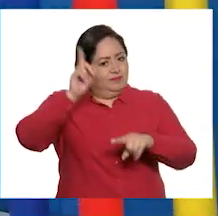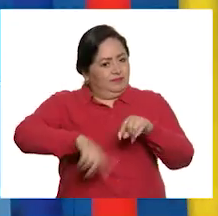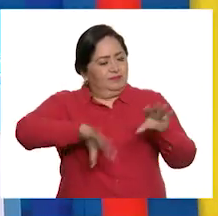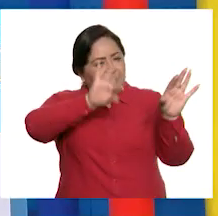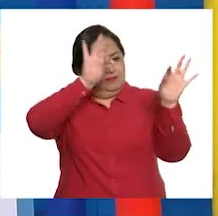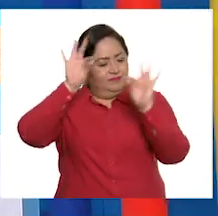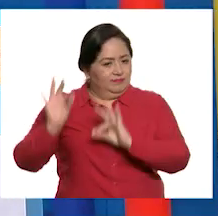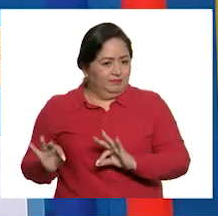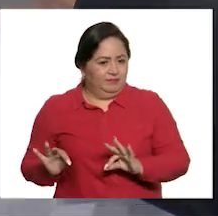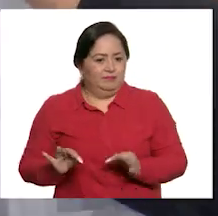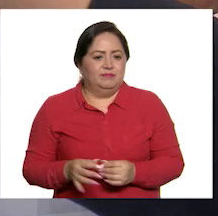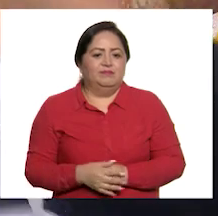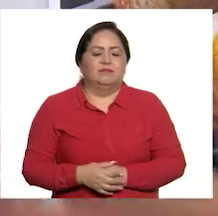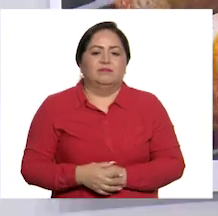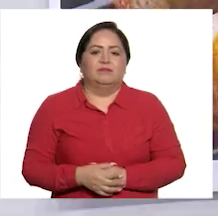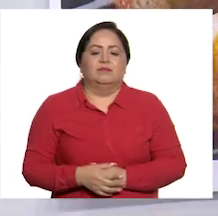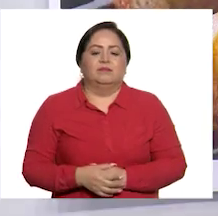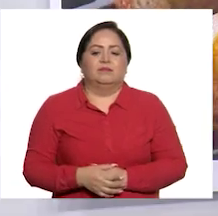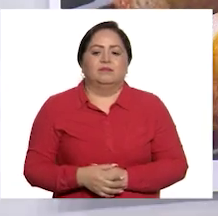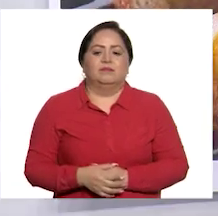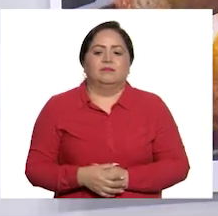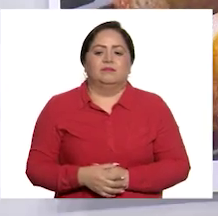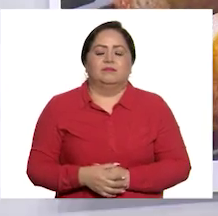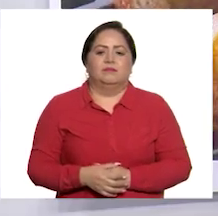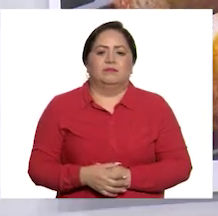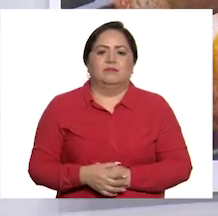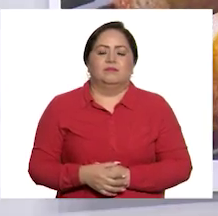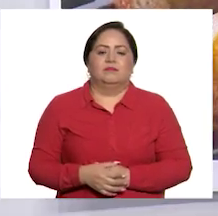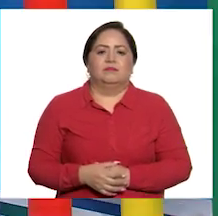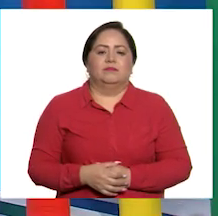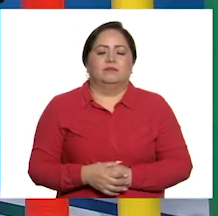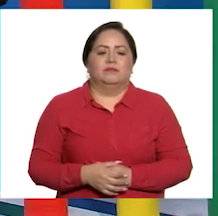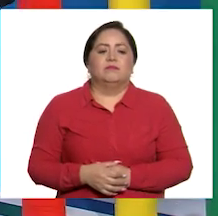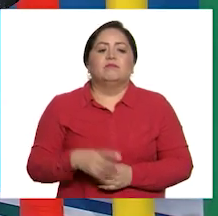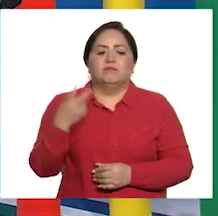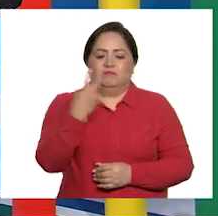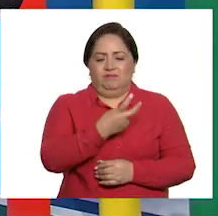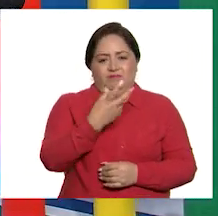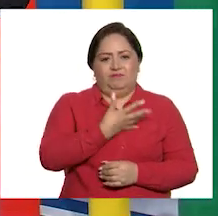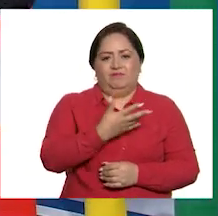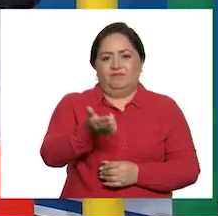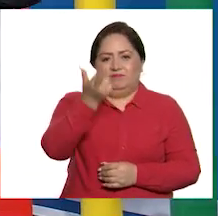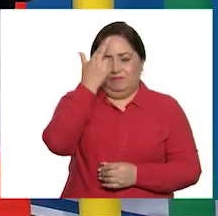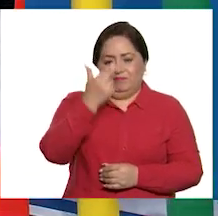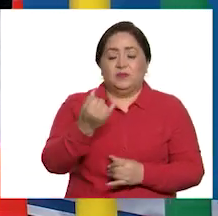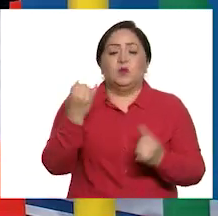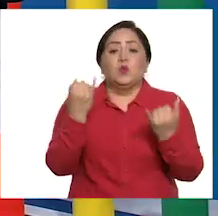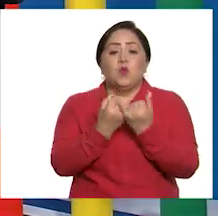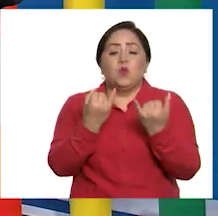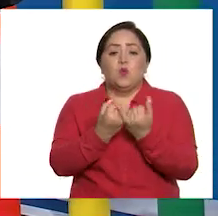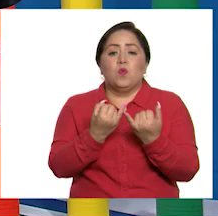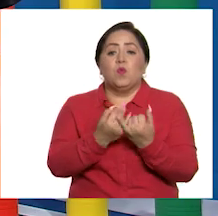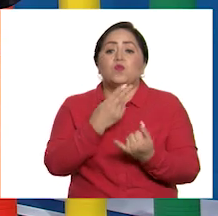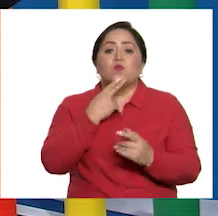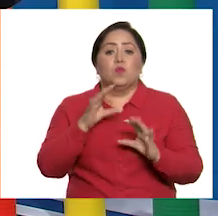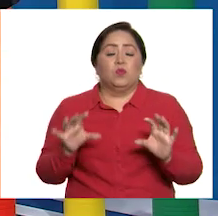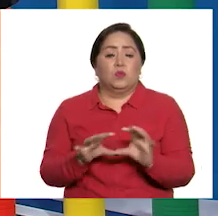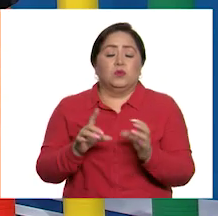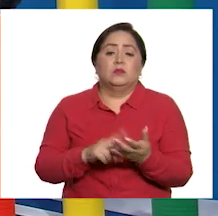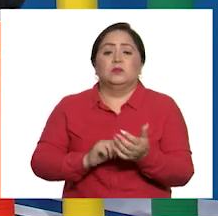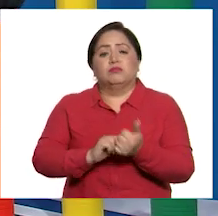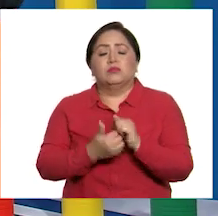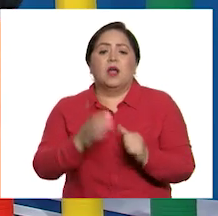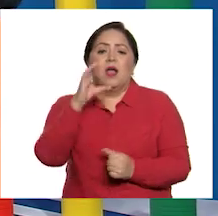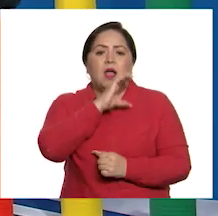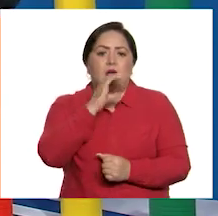¿sabes? Pues sí. Muy bien. Adiós, computadora. Adiós. Adiós. Así es, Juan Carlos. También el uso de las computadoras genera calor